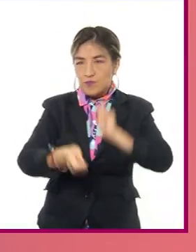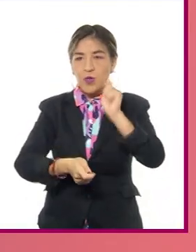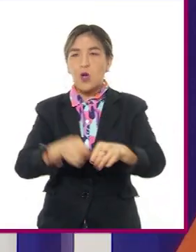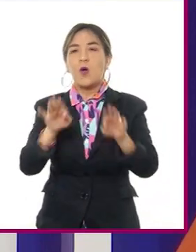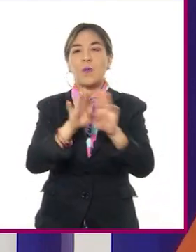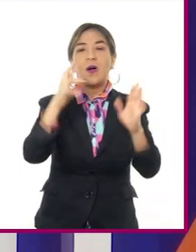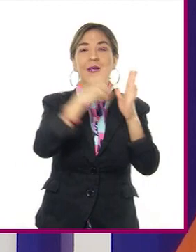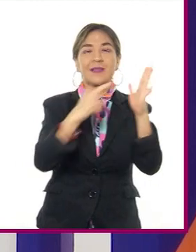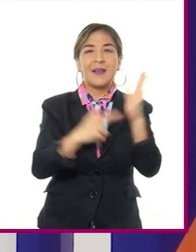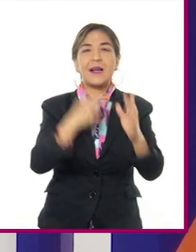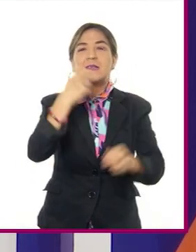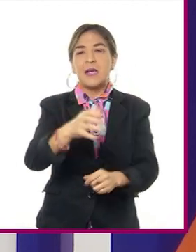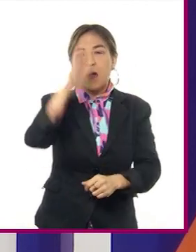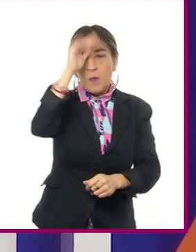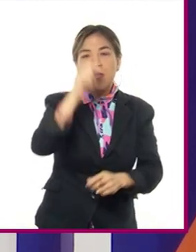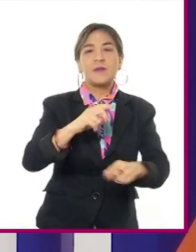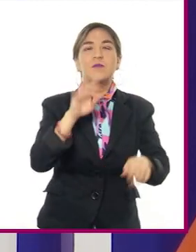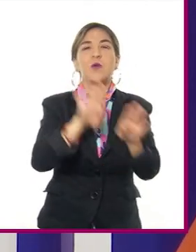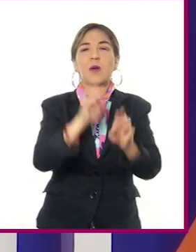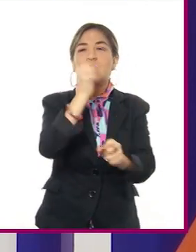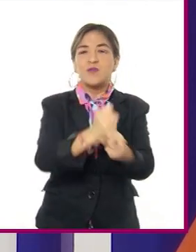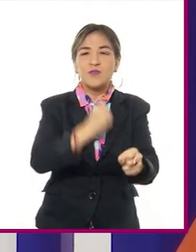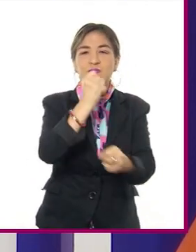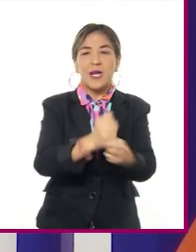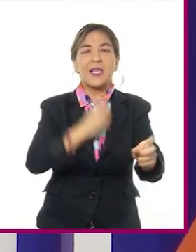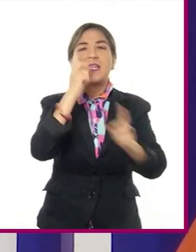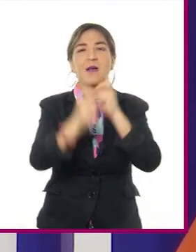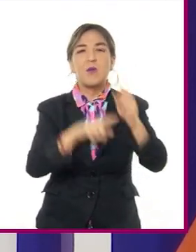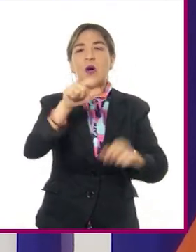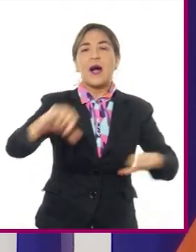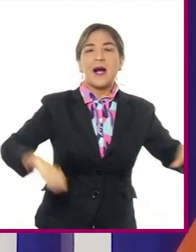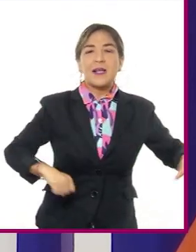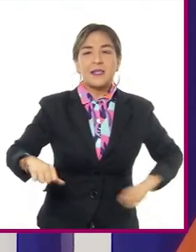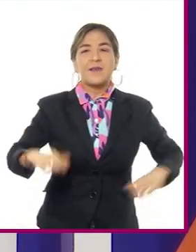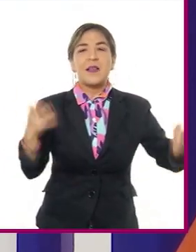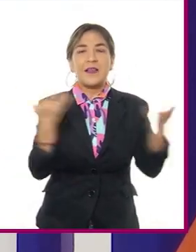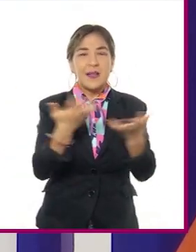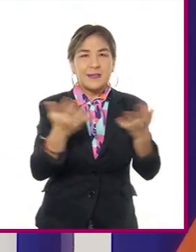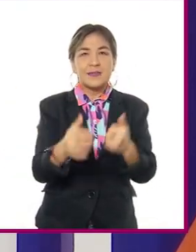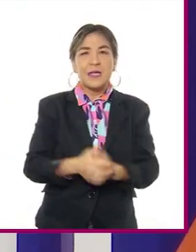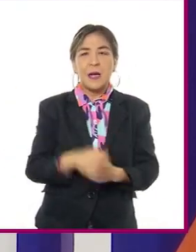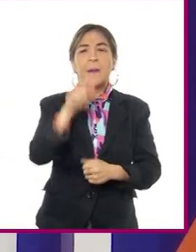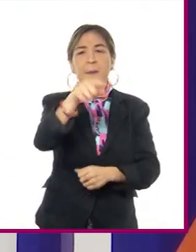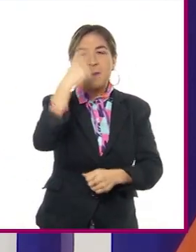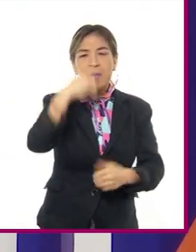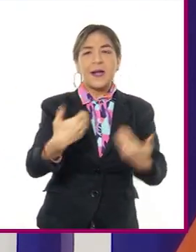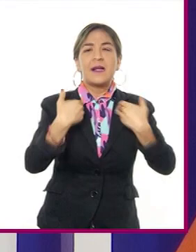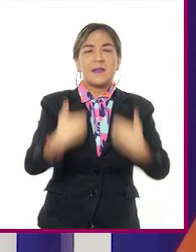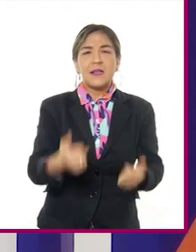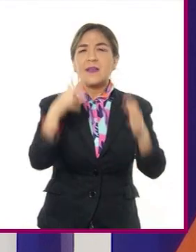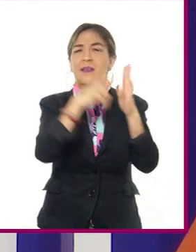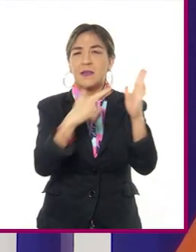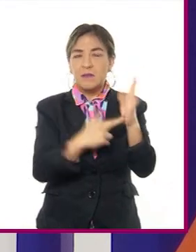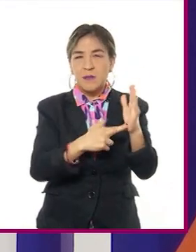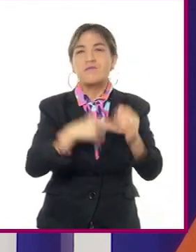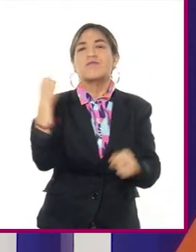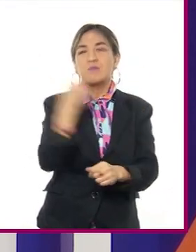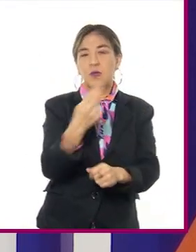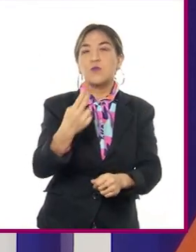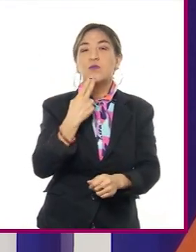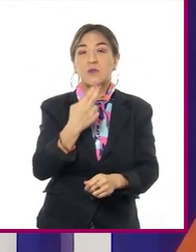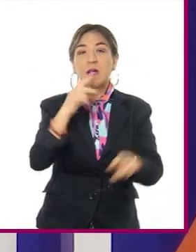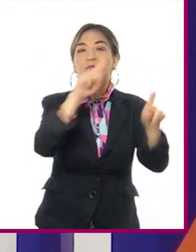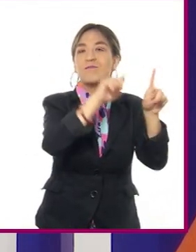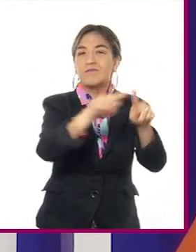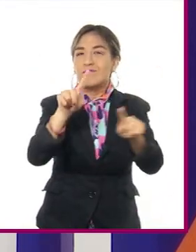de acuerdo con la práctica del deporte o actividad del que se trate. Y que para entender mejor las reglas también es útil clasificarlas según